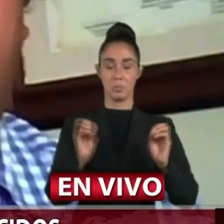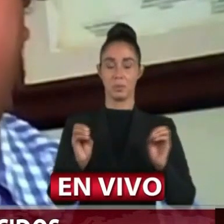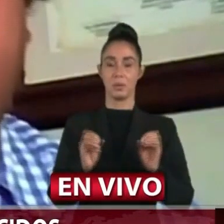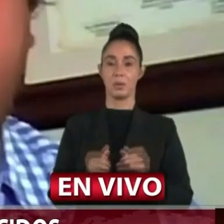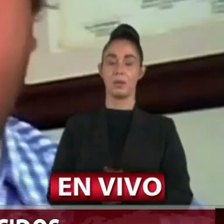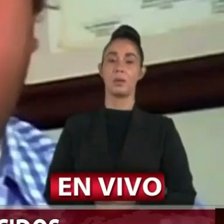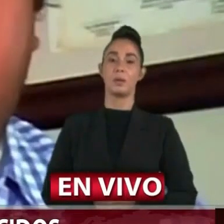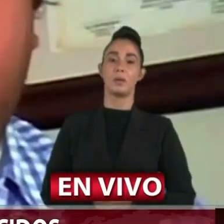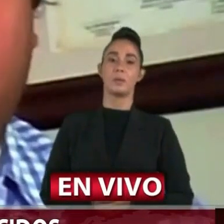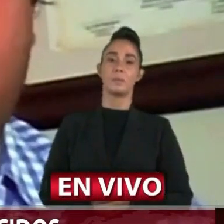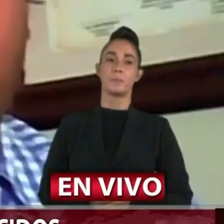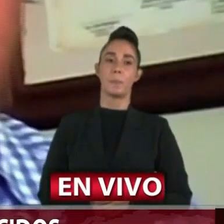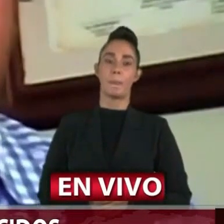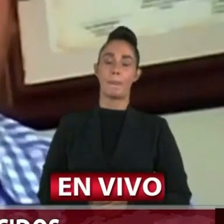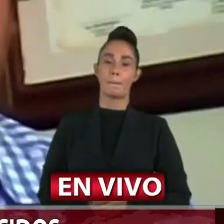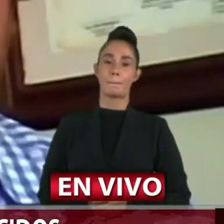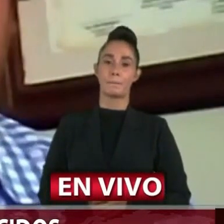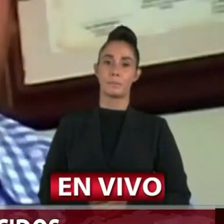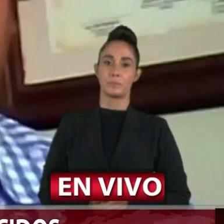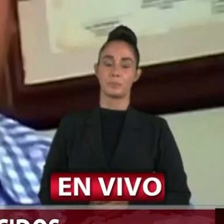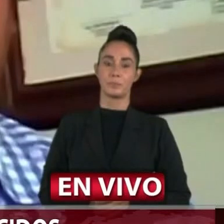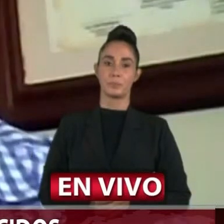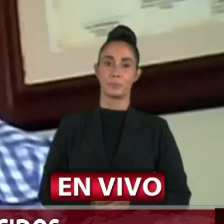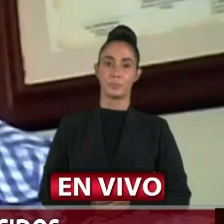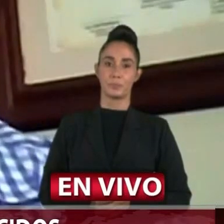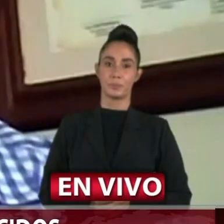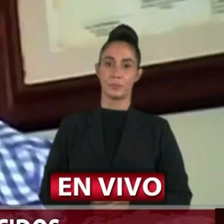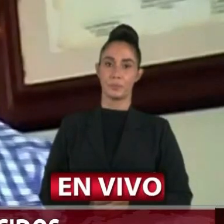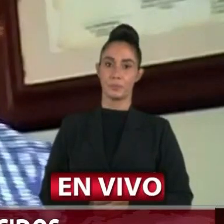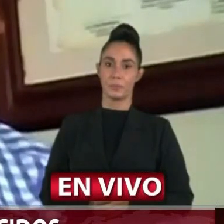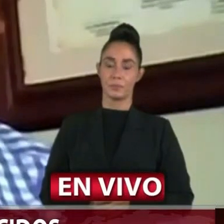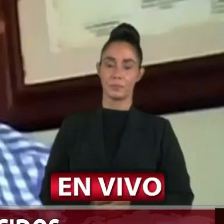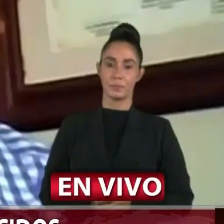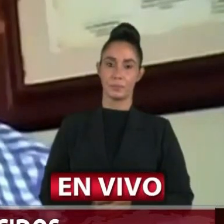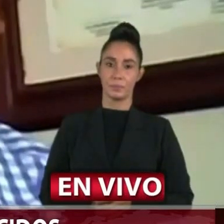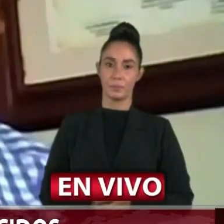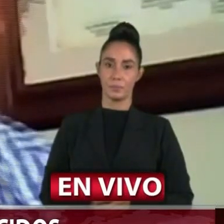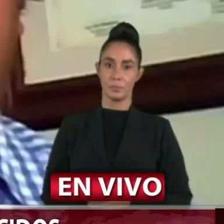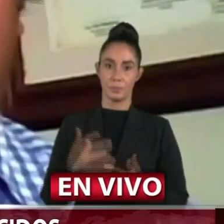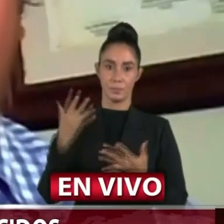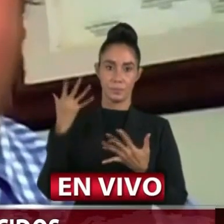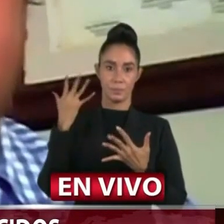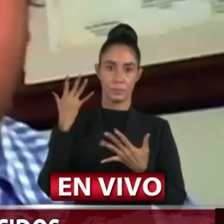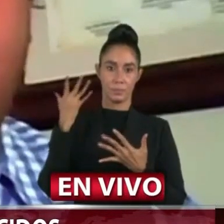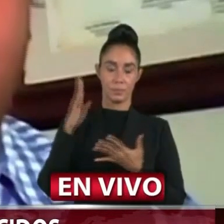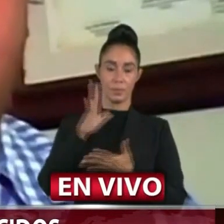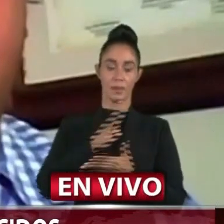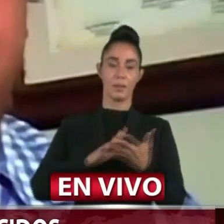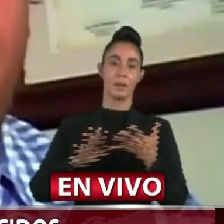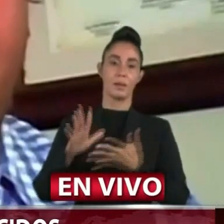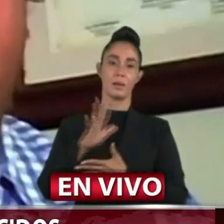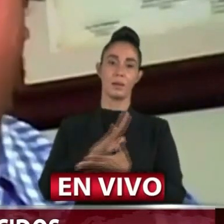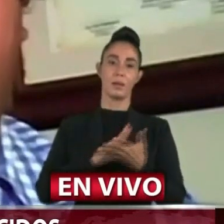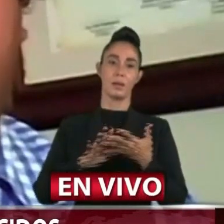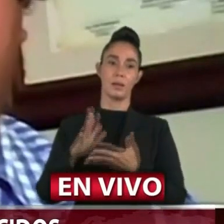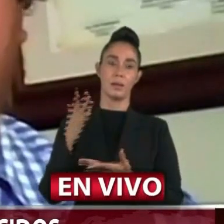aplicación de la enfermedad en sus ciudades, no estaban precisamente preparadas